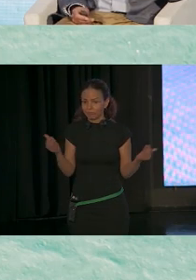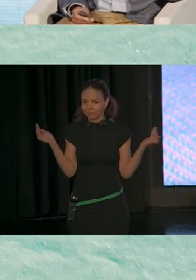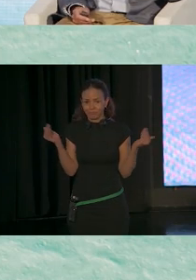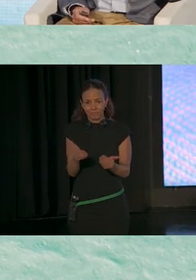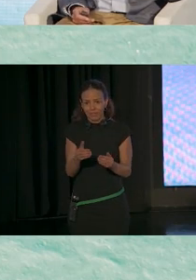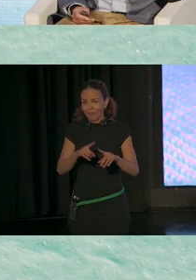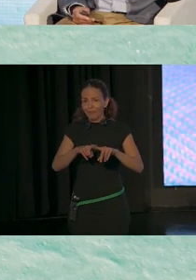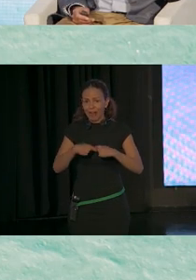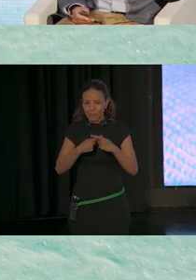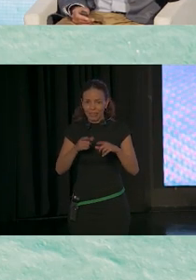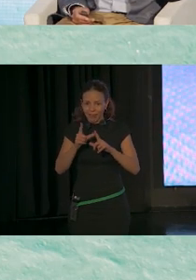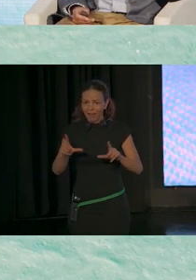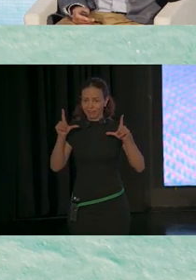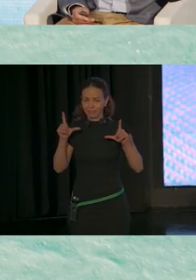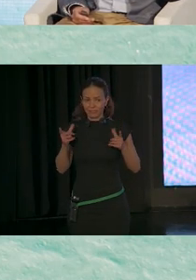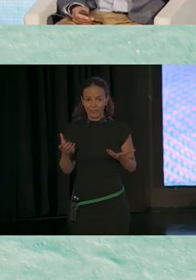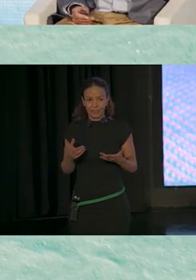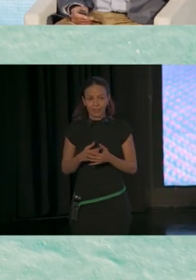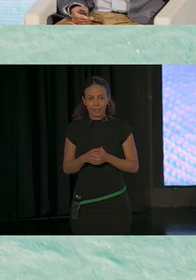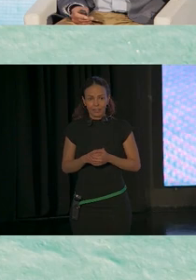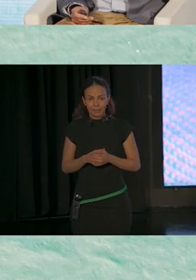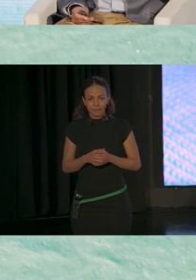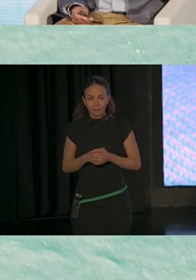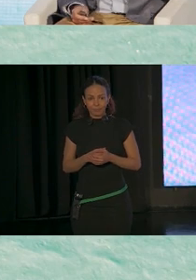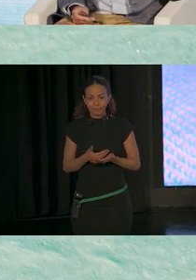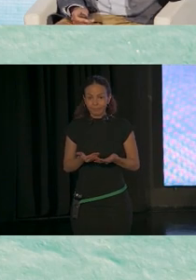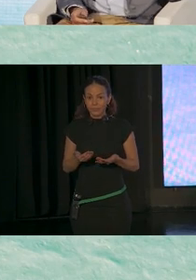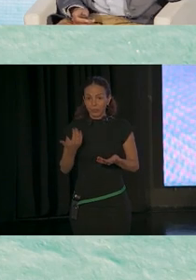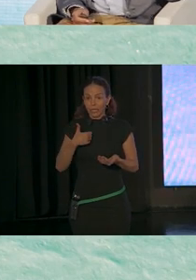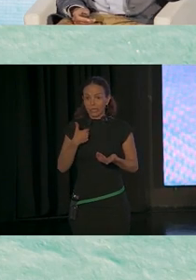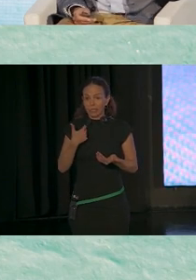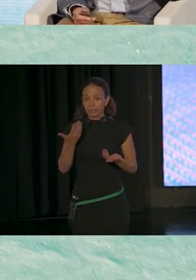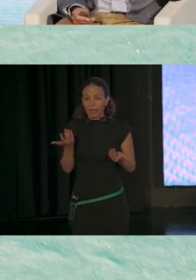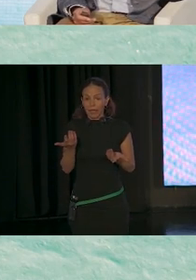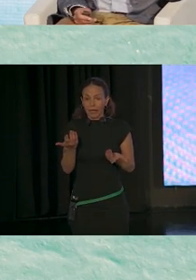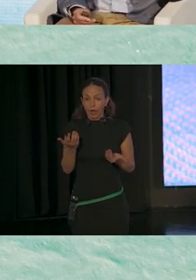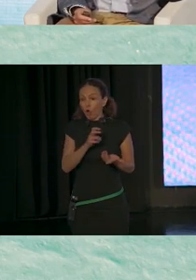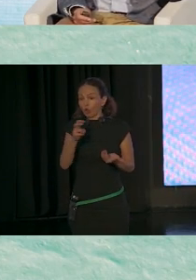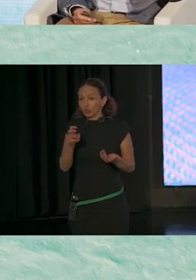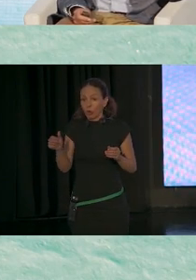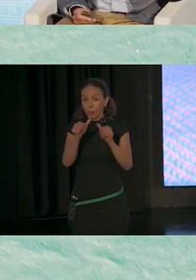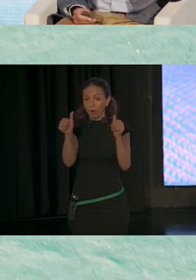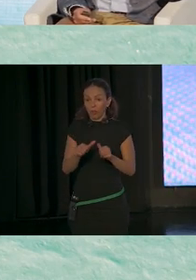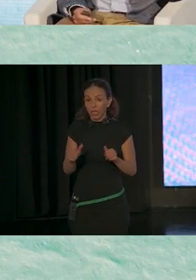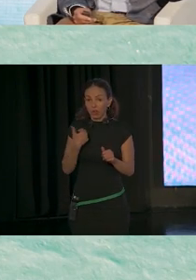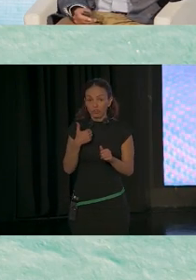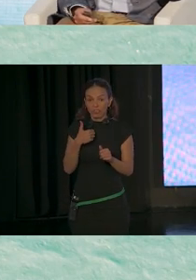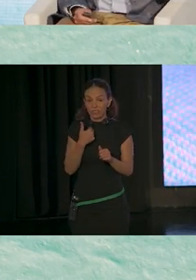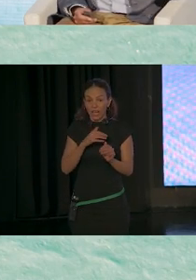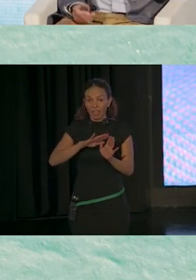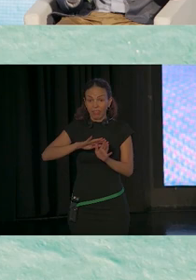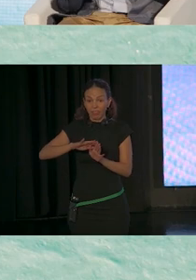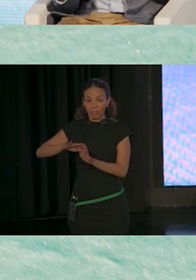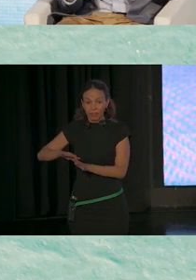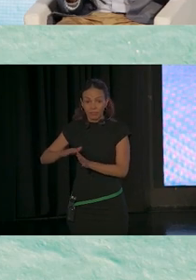familia, ¿de acuerdo? Y por tanto ya no espontáneamente no sale el otro modelo, que es o ha sido o